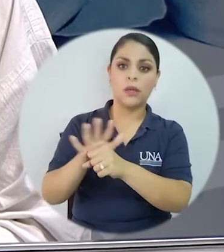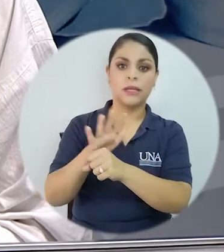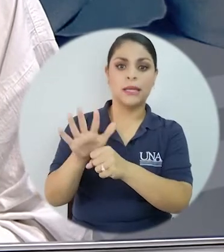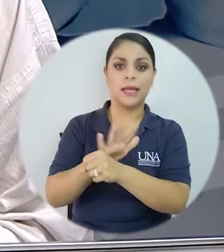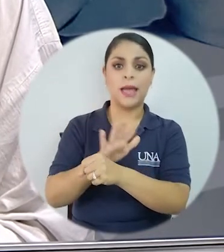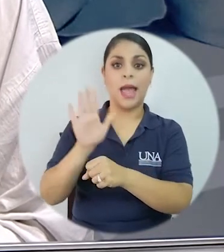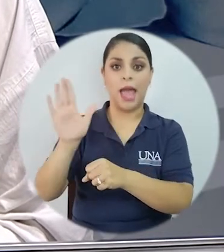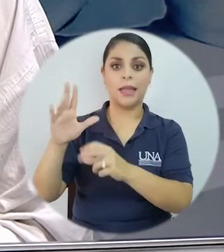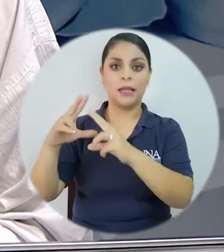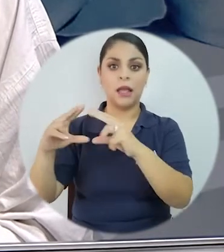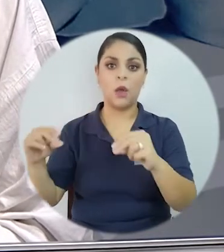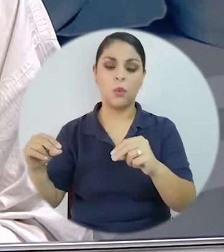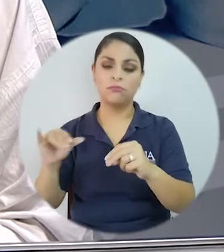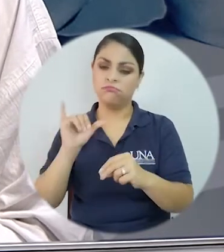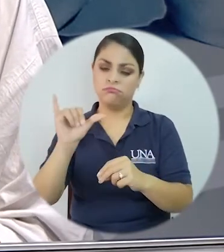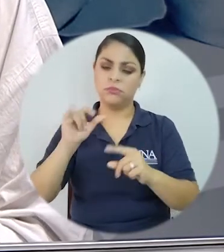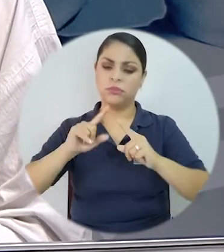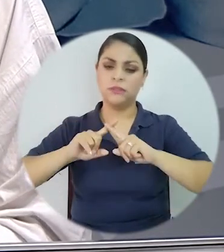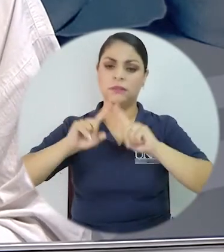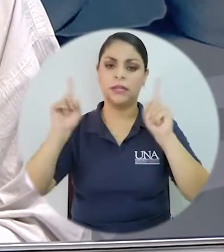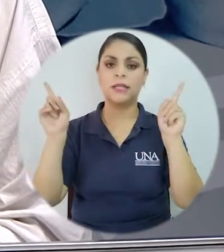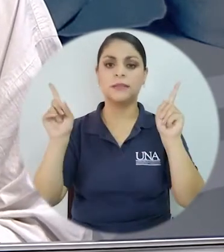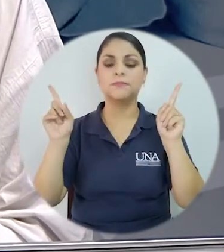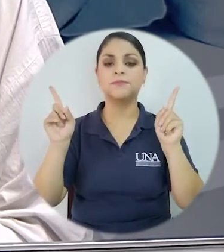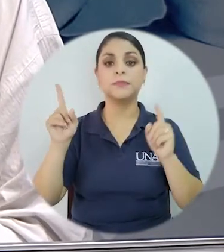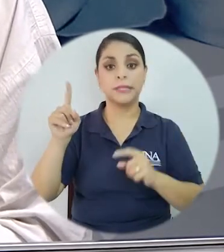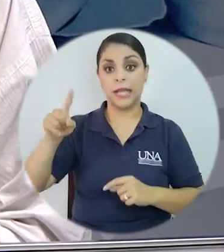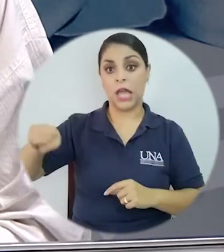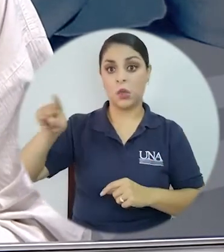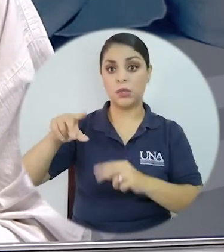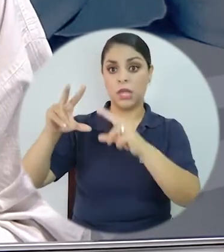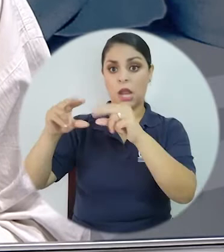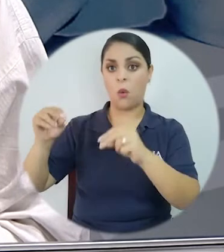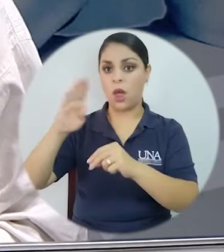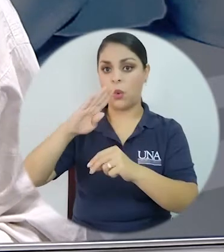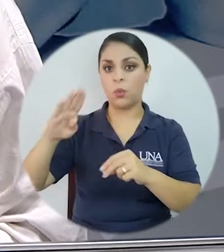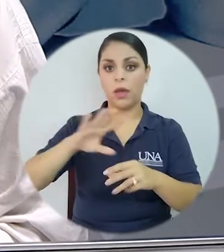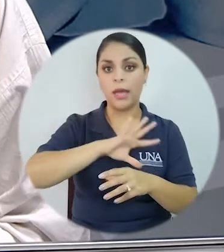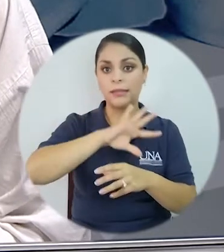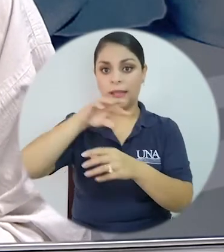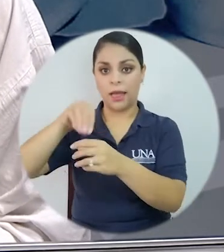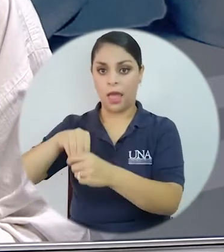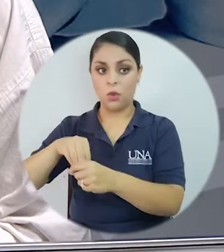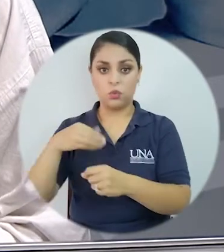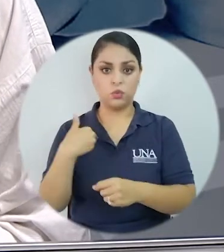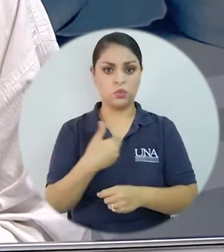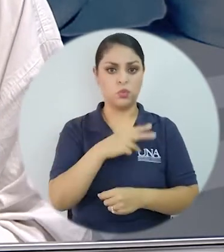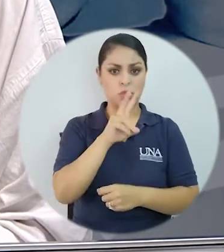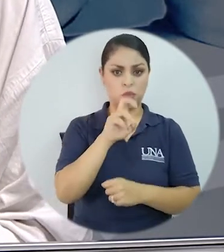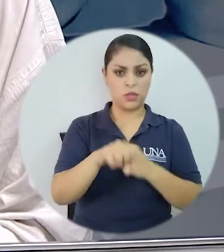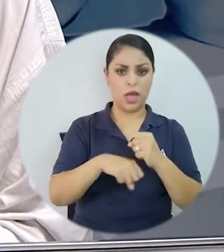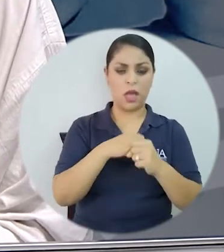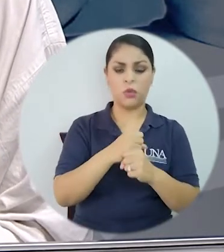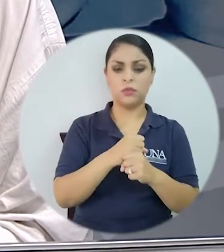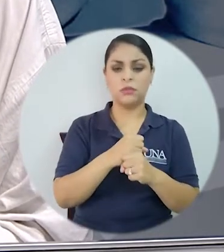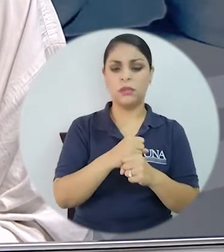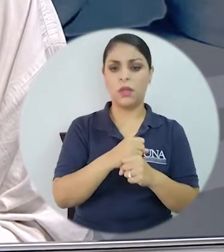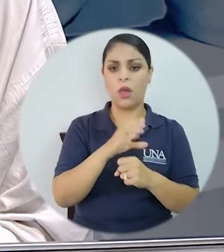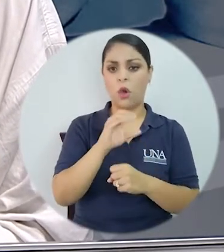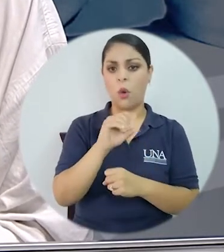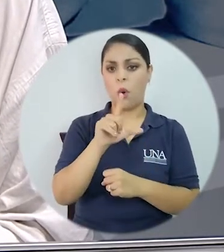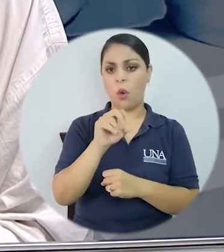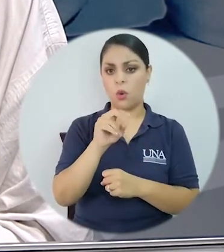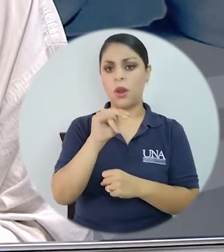a la Diputación Provincial de Nicaragua, es otra diferencia. Sí. Es más, ellos nunca nos integraron en los 300 años de colonia a nivel político